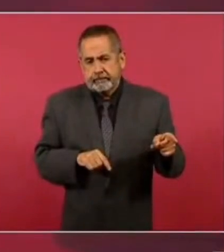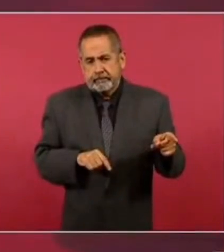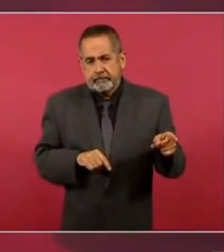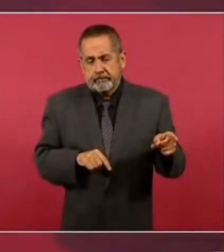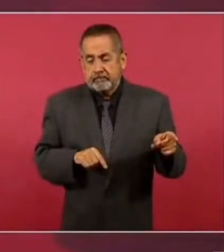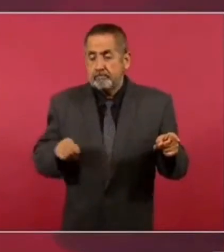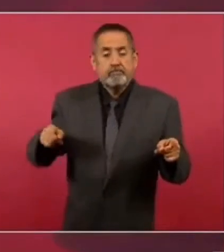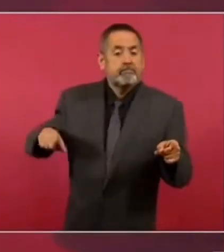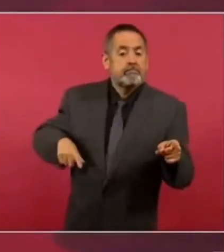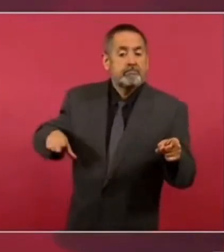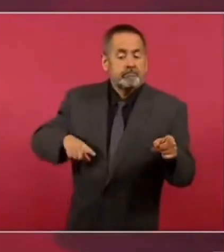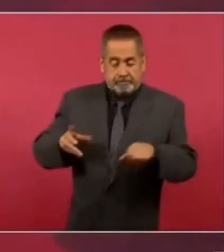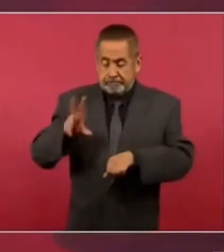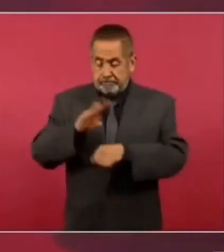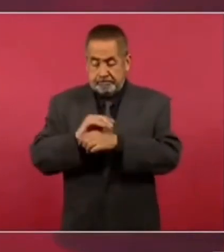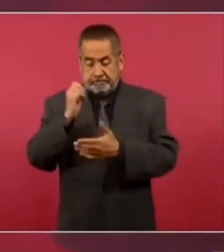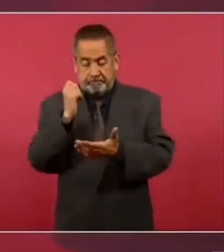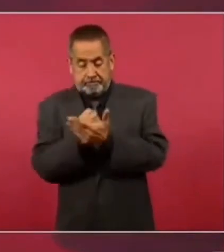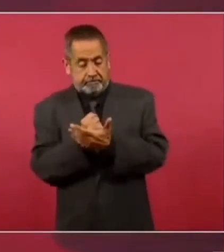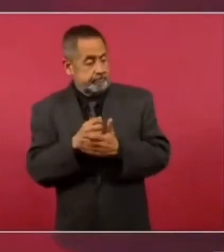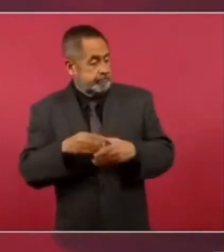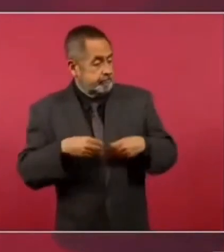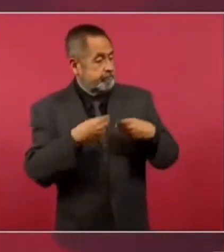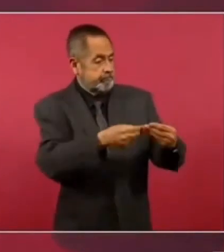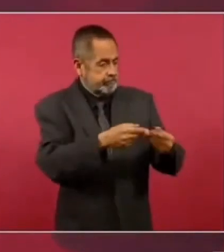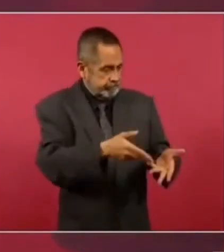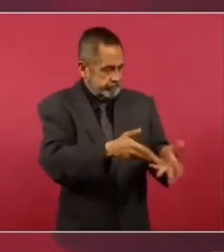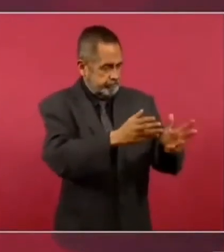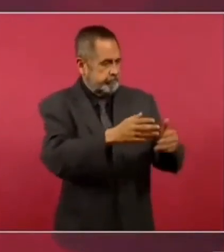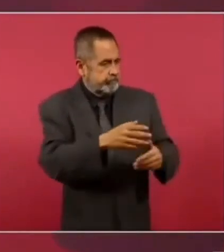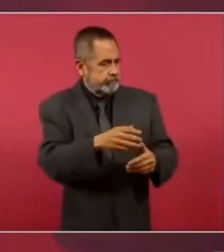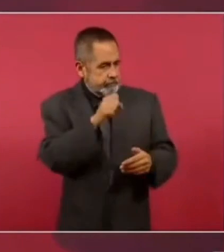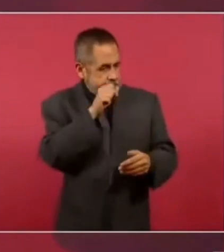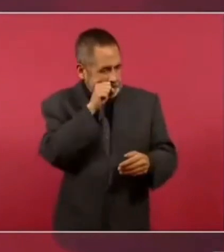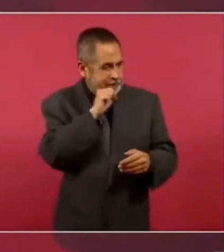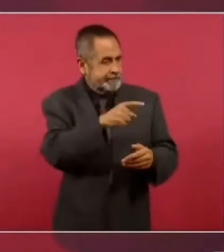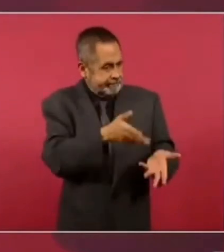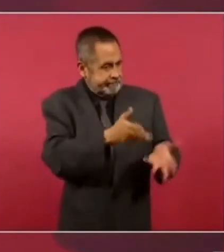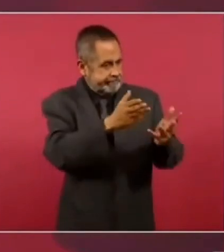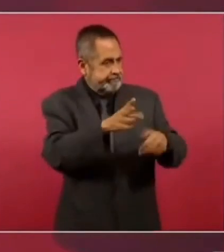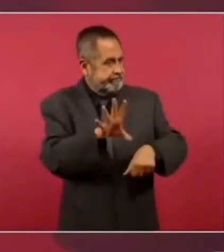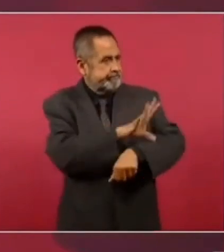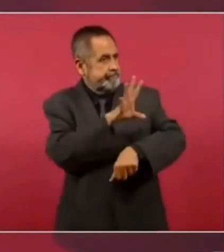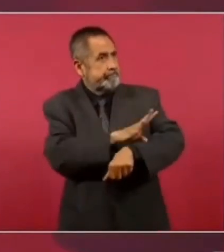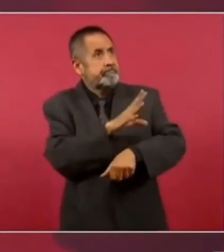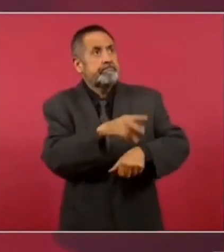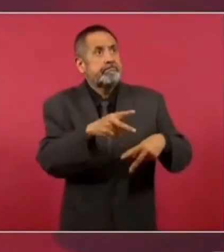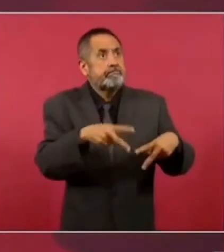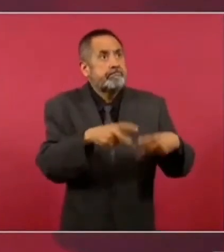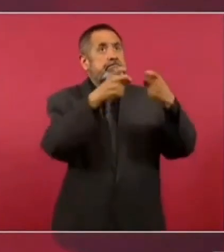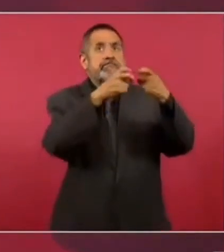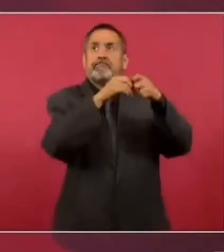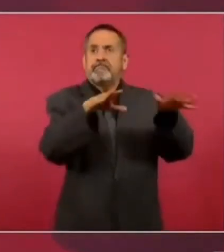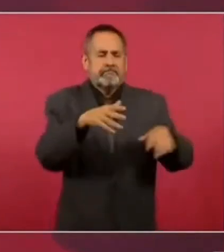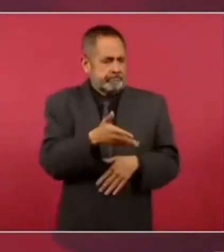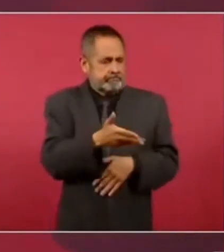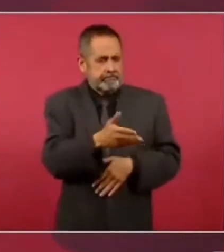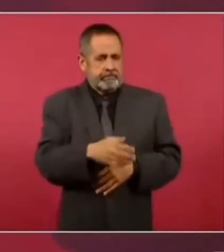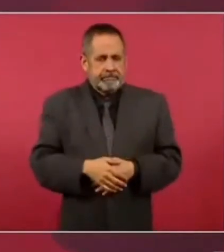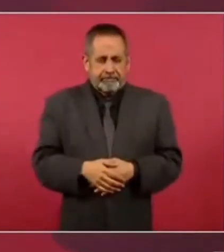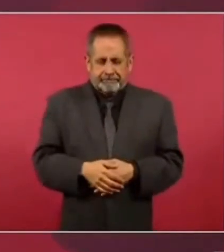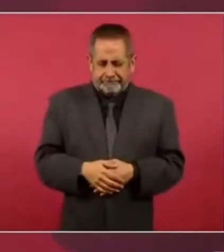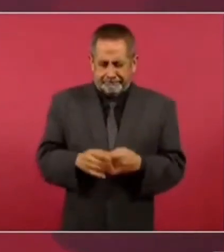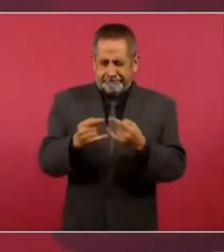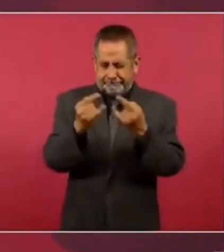obtienen permisos para generar energía eléctrica en nuestro país. Un poco de